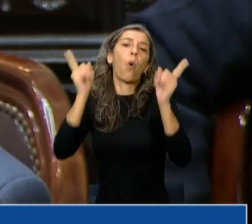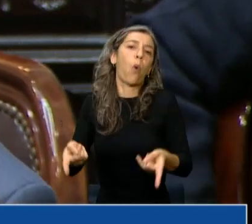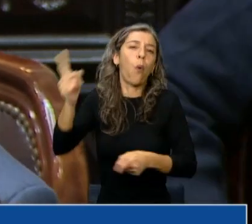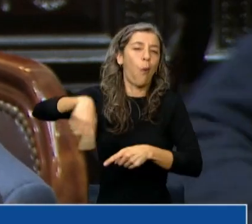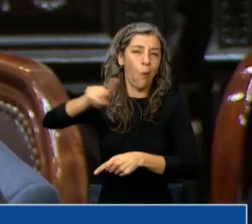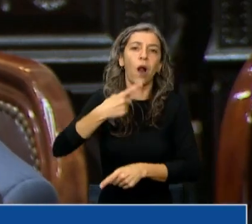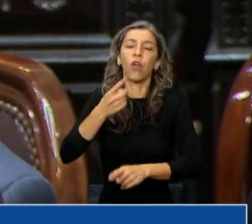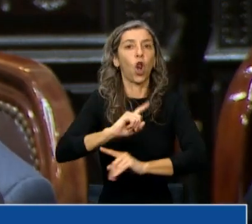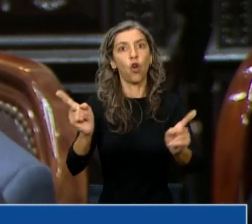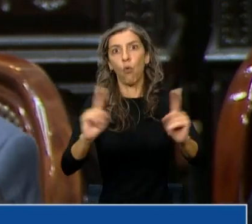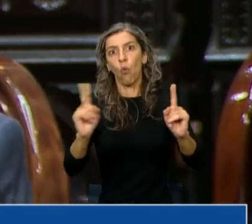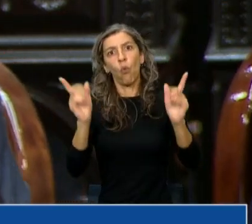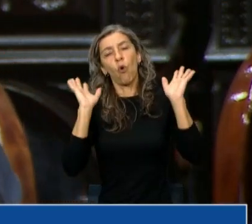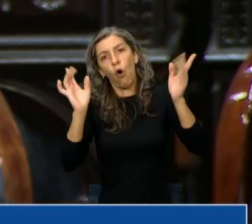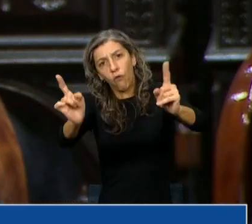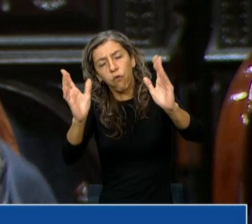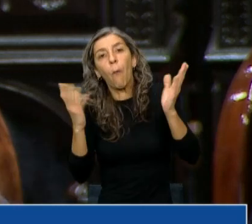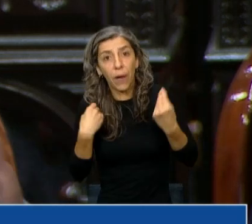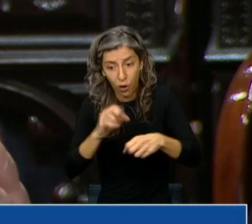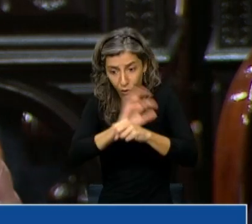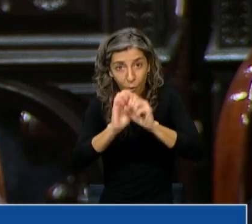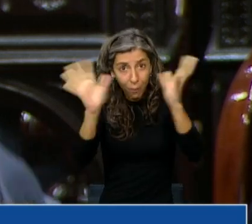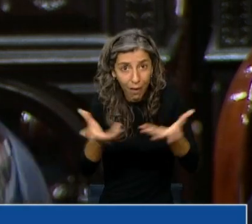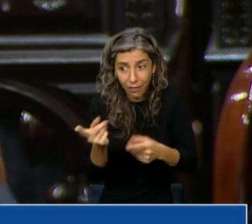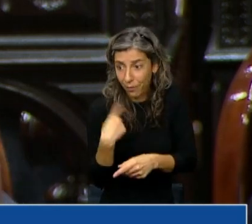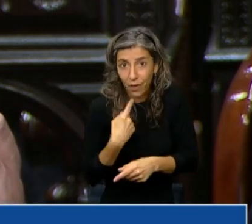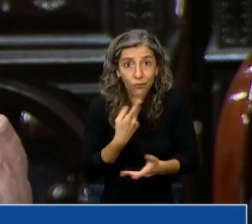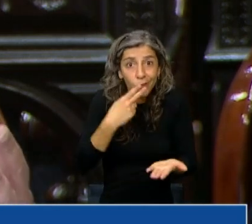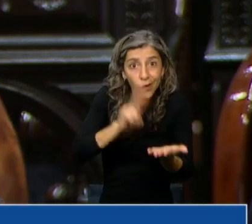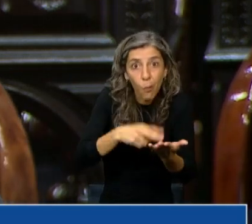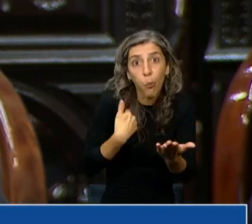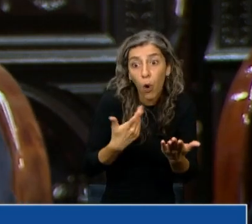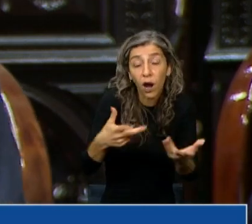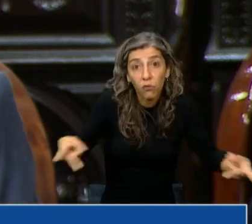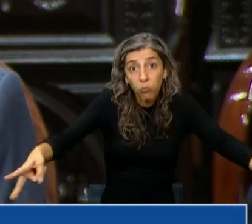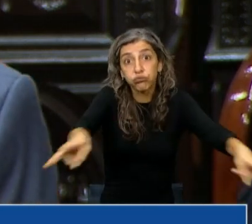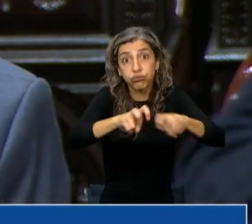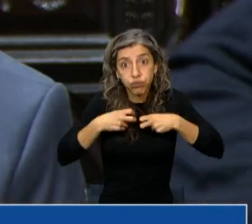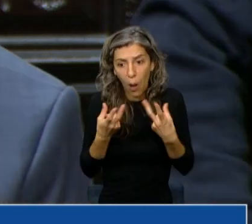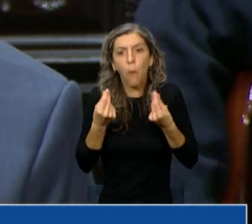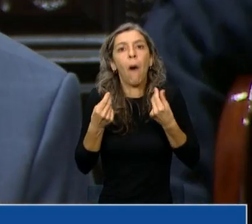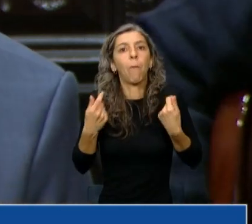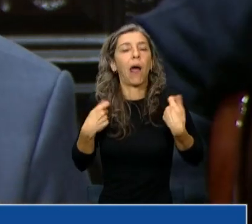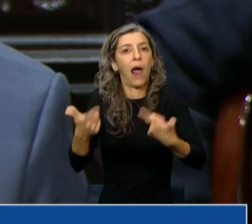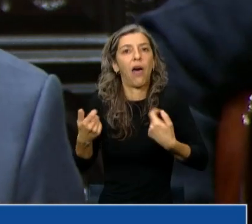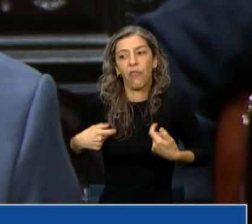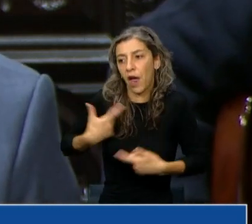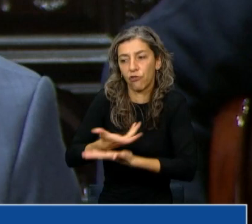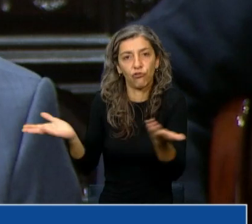a uno de los impuestos que sirvió en la pandemia para reconstruir ese tejido social que hacía falta.